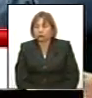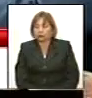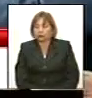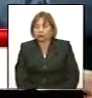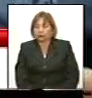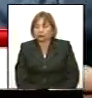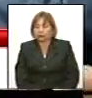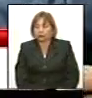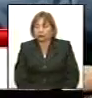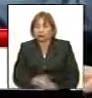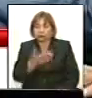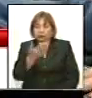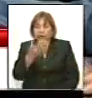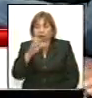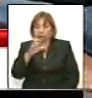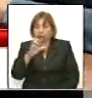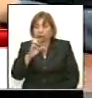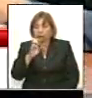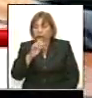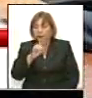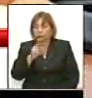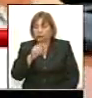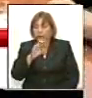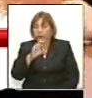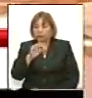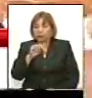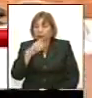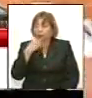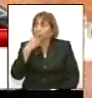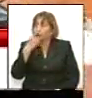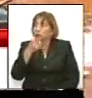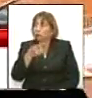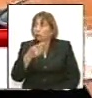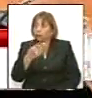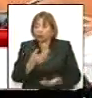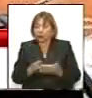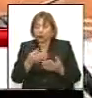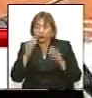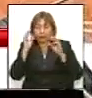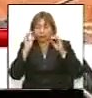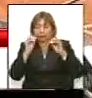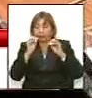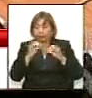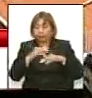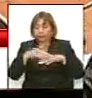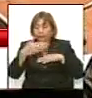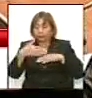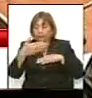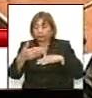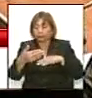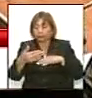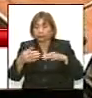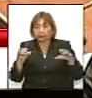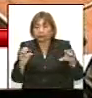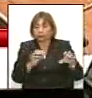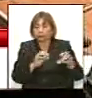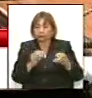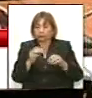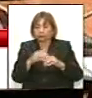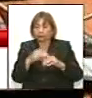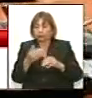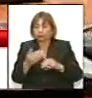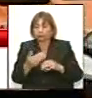Sí, congresista Lescano. Usted va a tener opción más adelante durante el procedimiento y, por